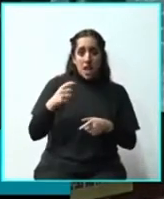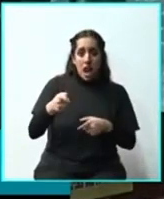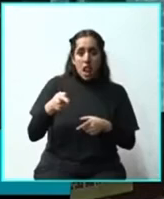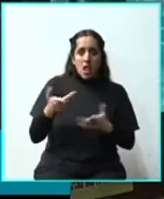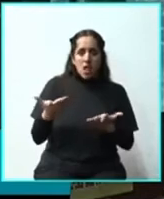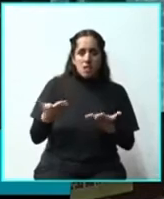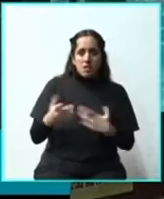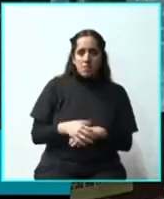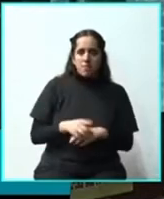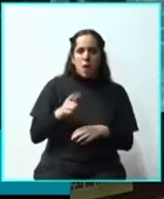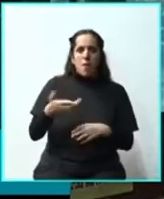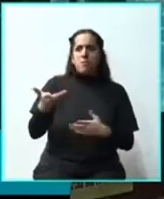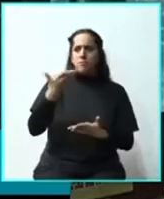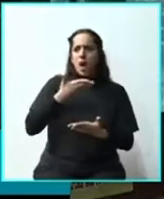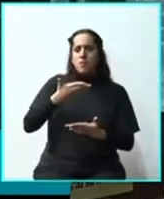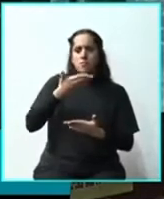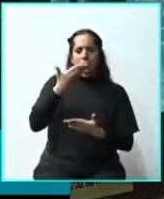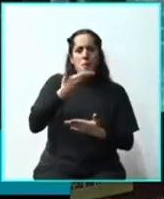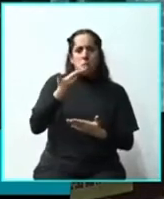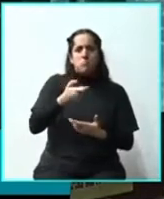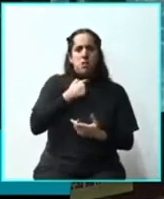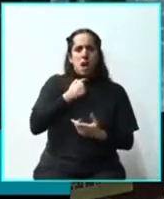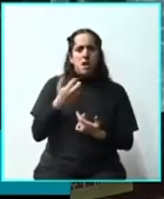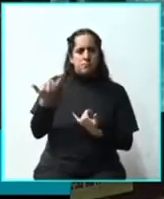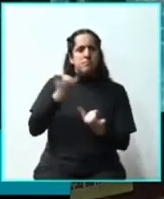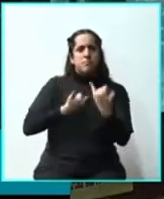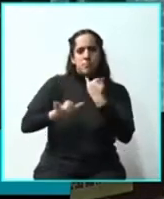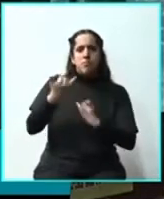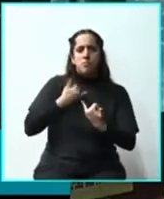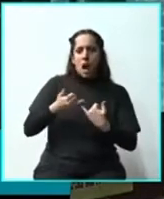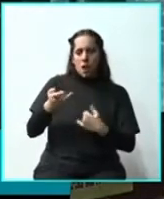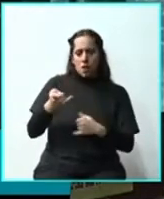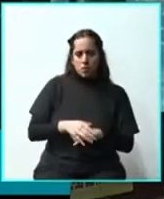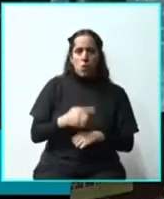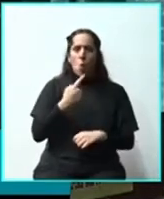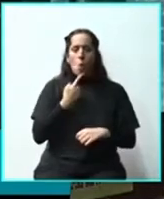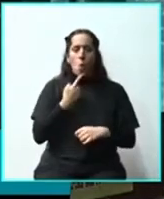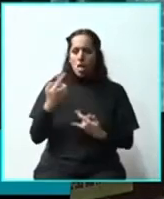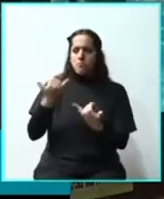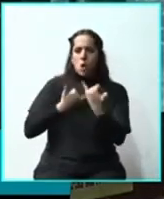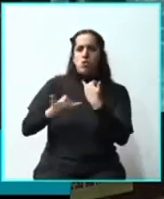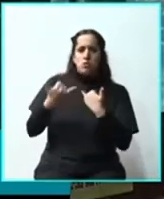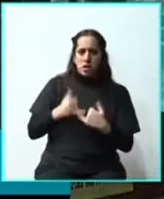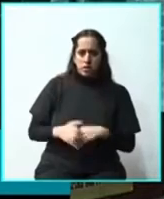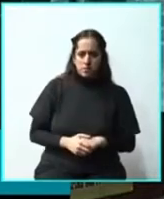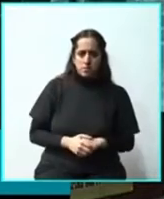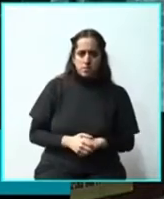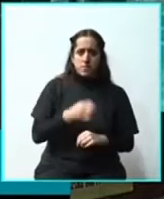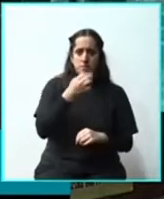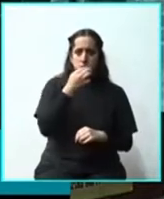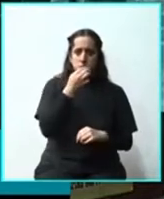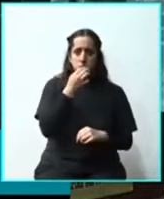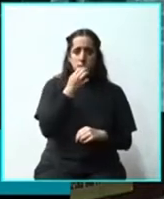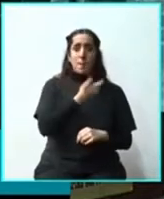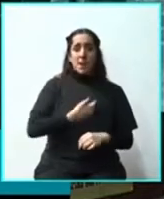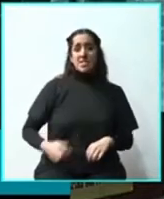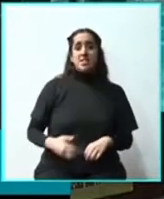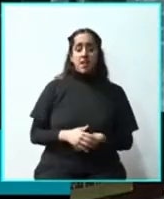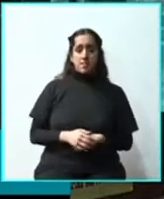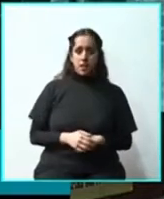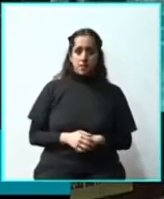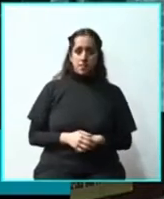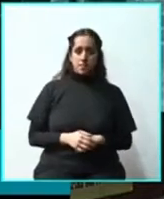mucho que decirnos al respecto y sobre su incumbencia. En definitiva, señor Presidente, se